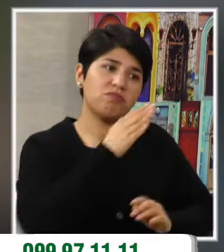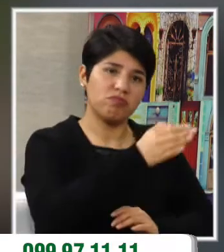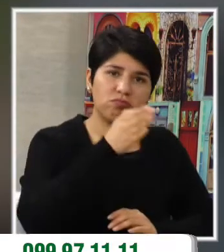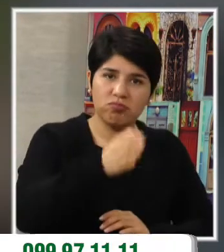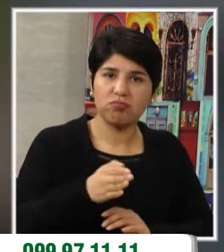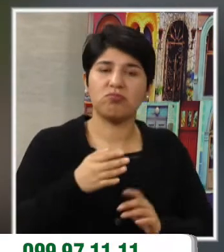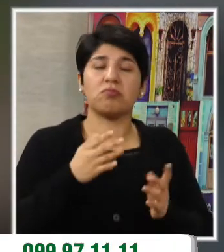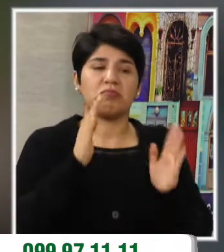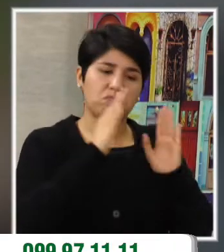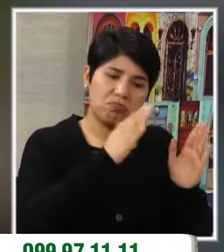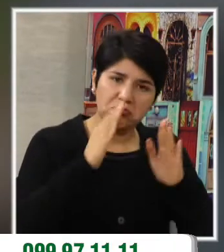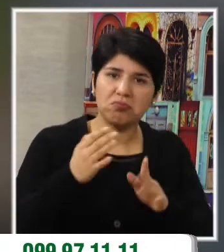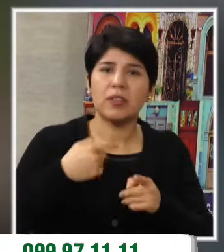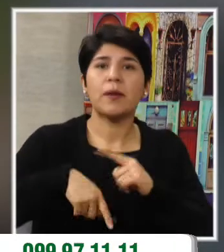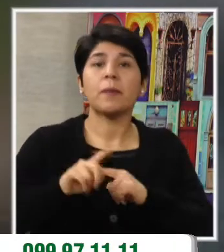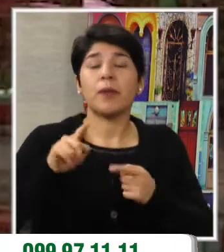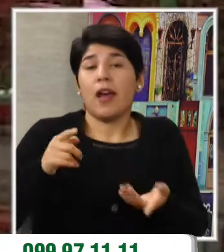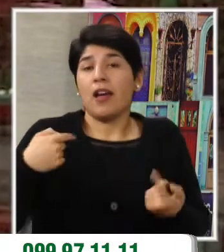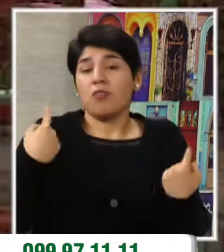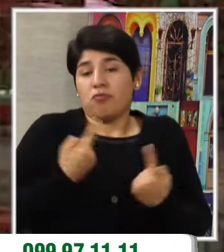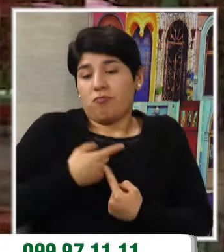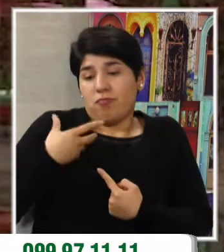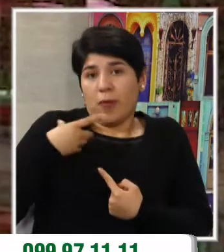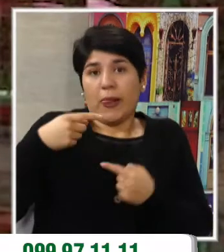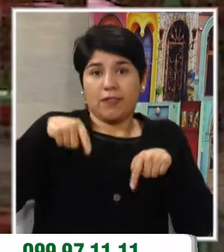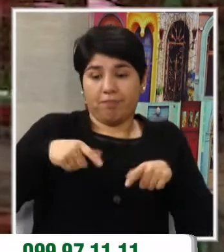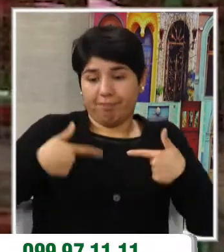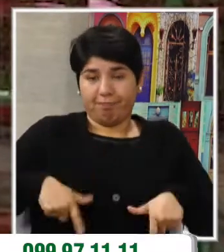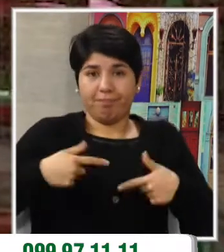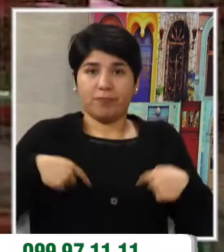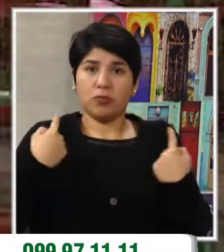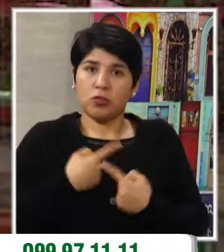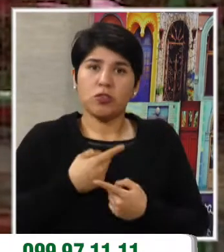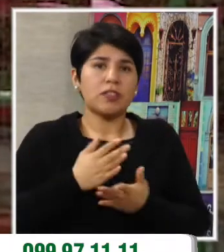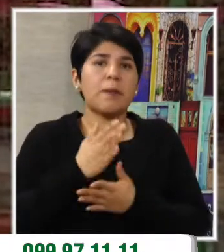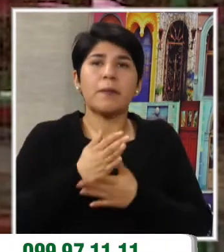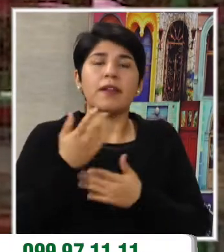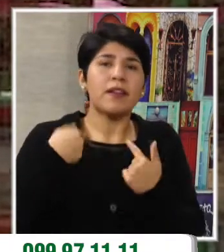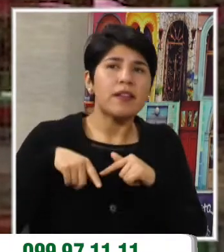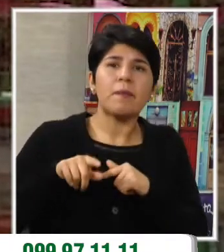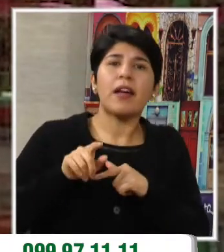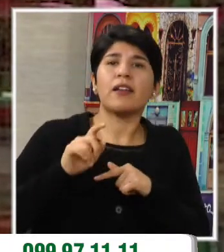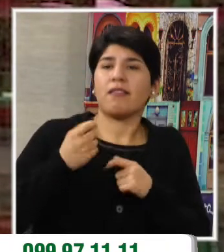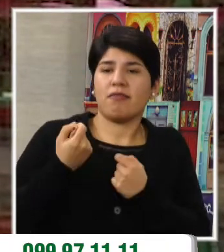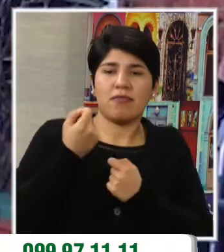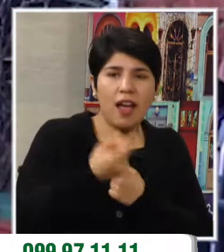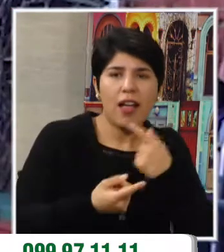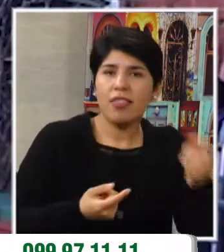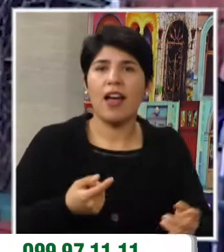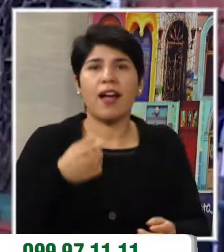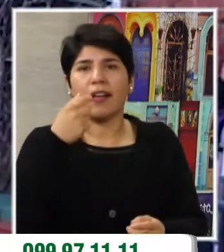en realidad nuestra dirección siempre ha aportado y desde la intendencia se ha aportado recursos humanos y no solo también